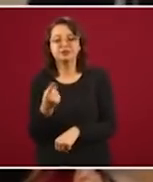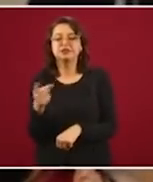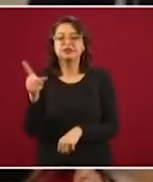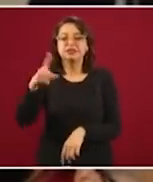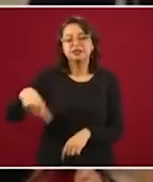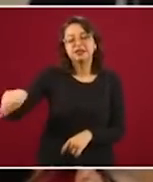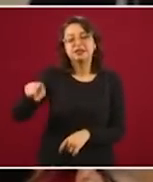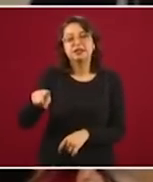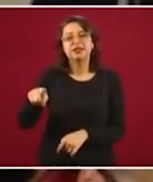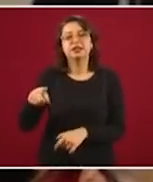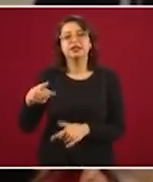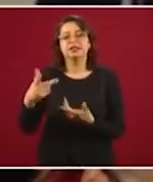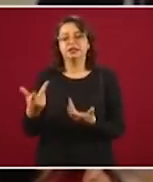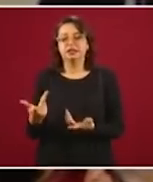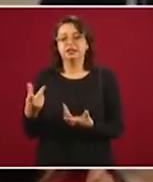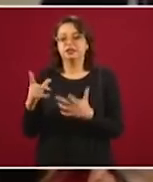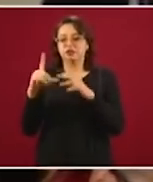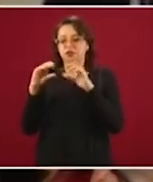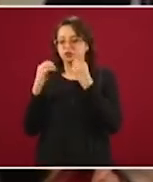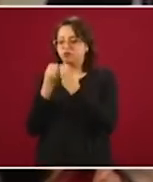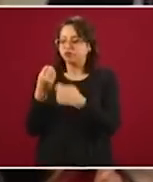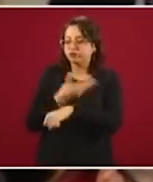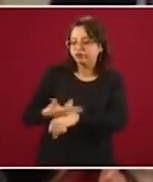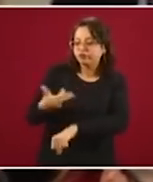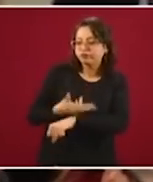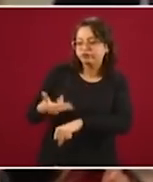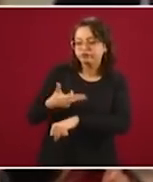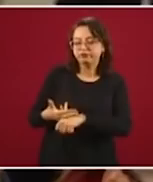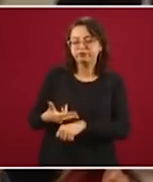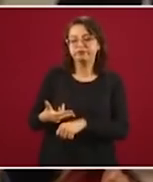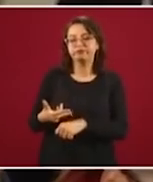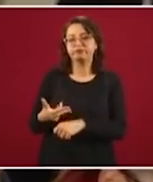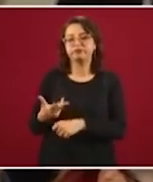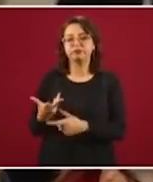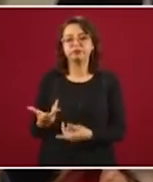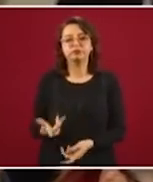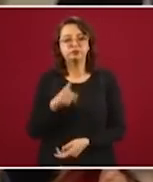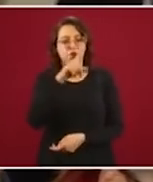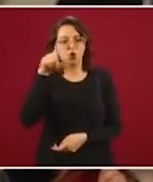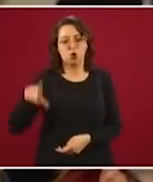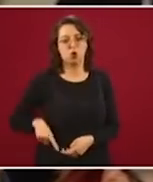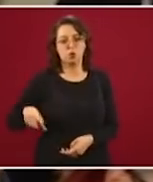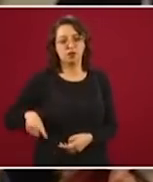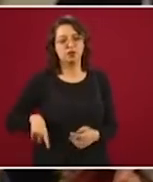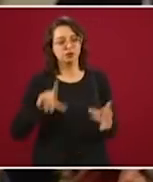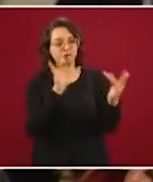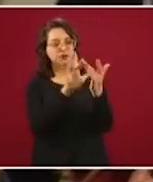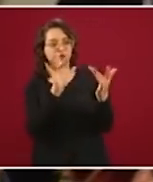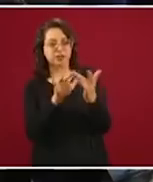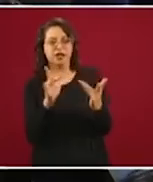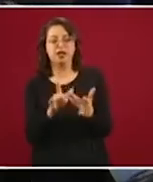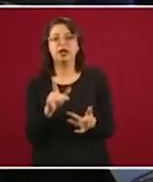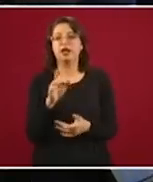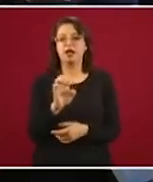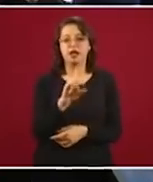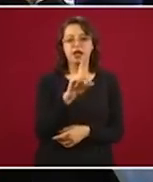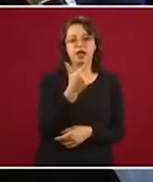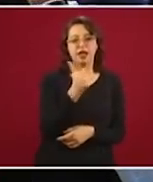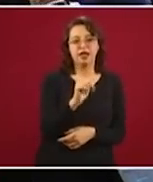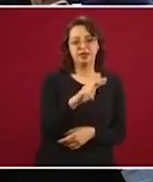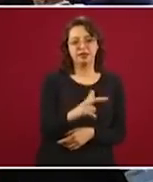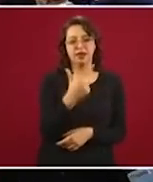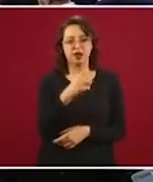procurando con la organización que tienen digamos tener contacto con su gobierno, muy en particular con Edgar González de